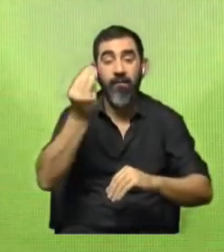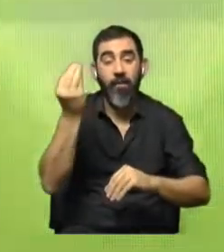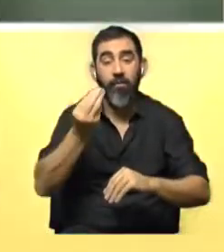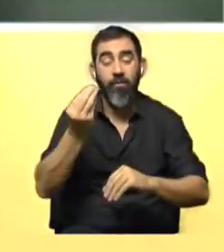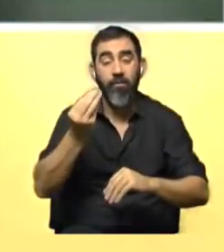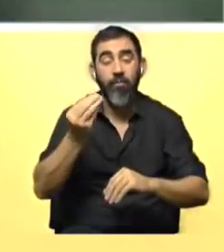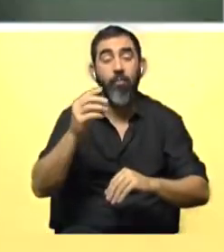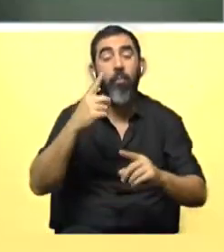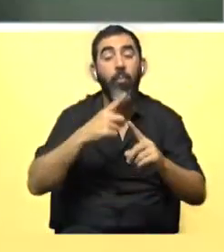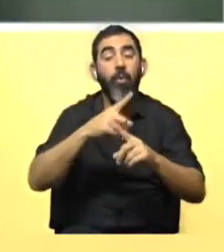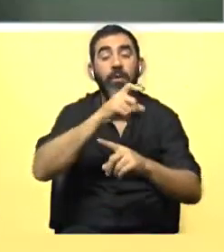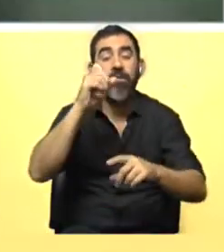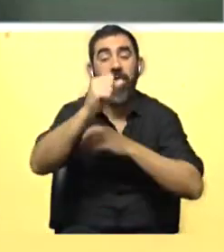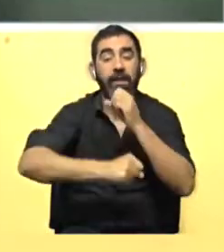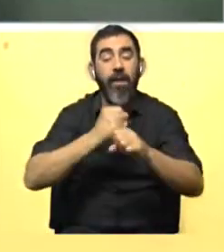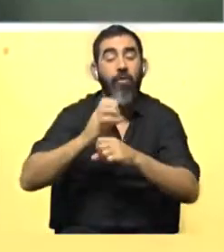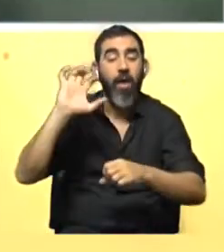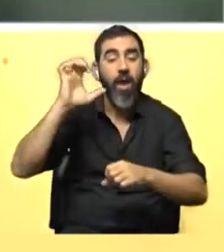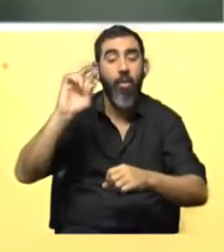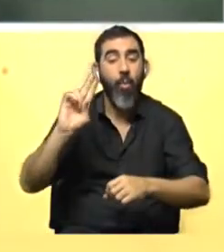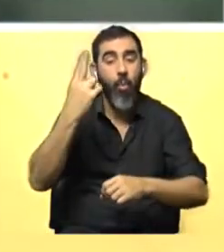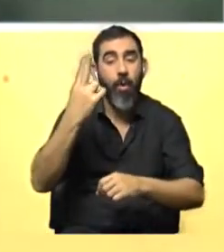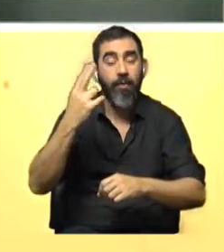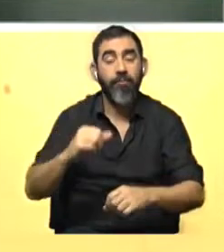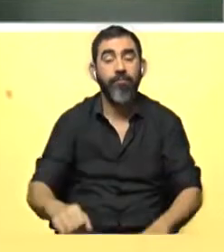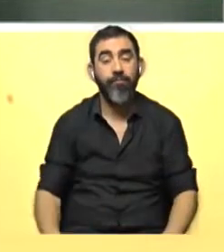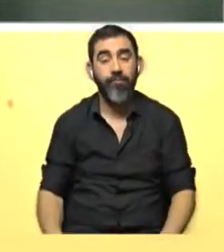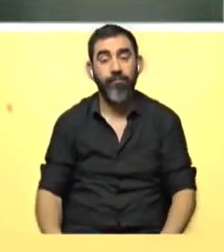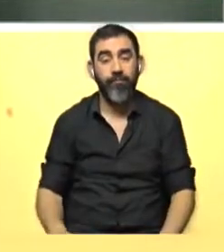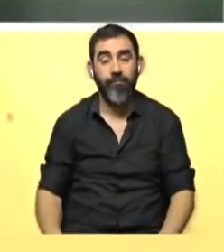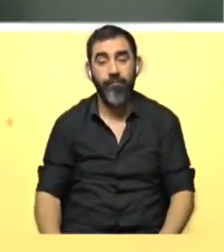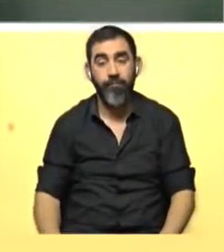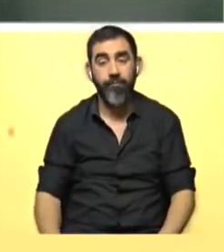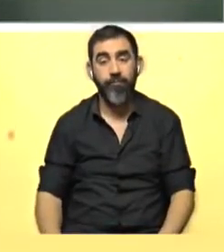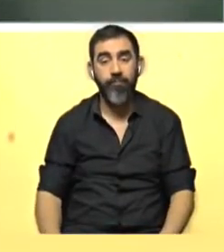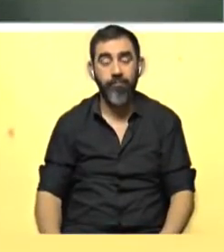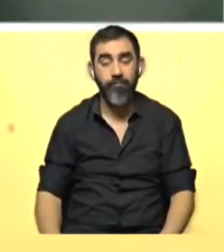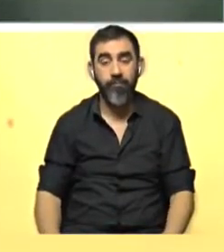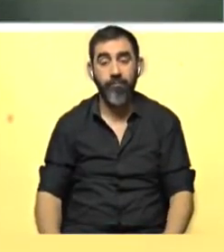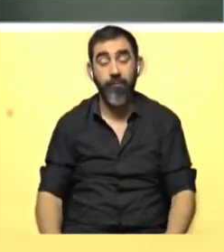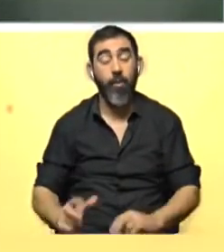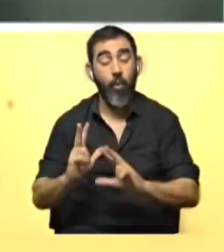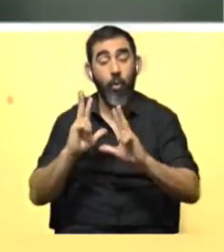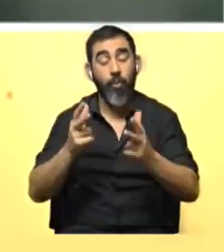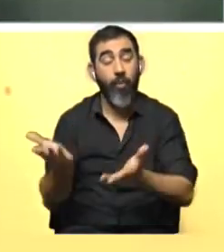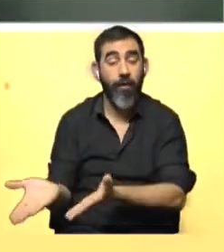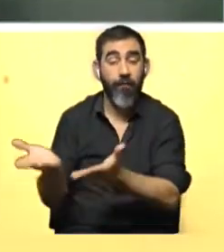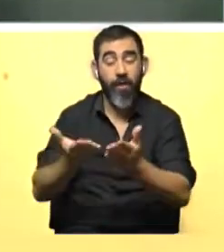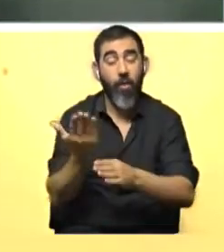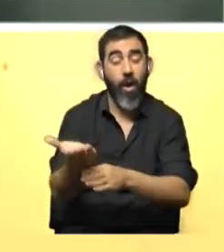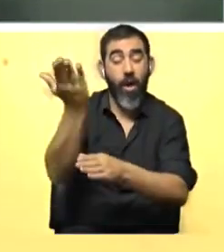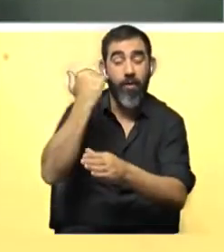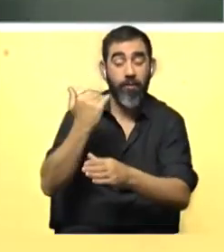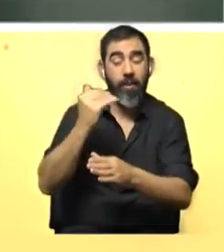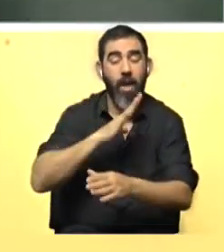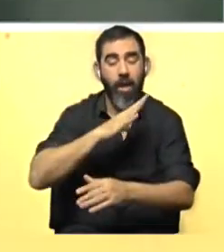por los 100 años de la radio en Uruguay, el tema Ese de es este el año. leitmotiv de este año, ¿no? Sí. Y Sí. como dijeron los invitados del bloque anterior, se desarrolla